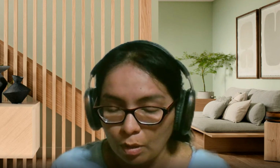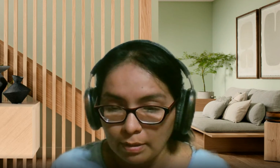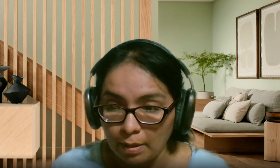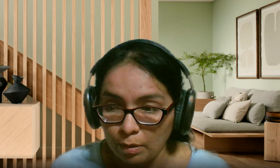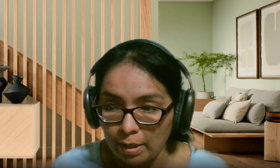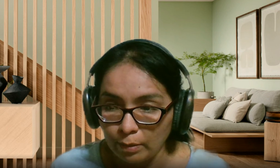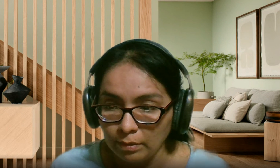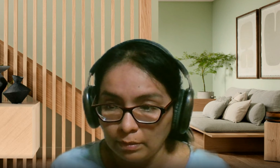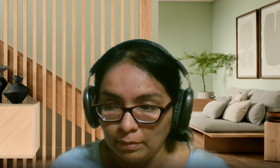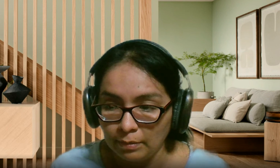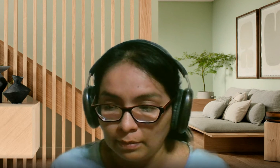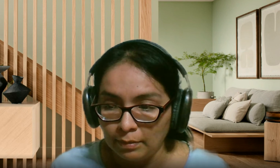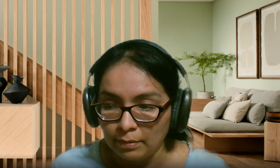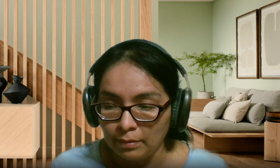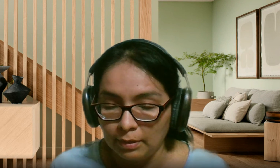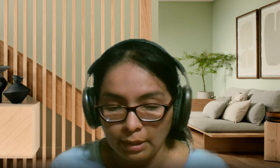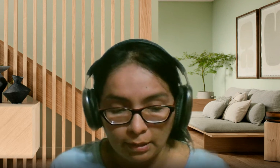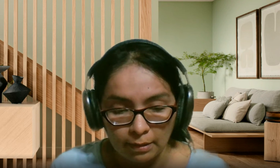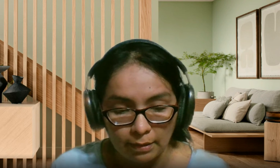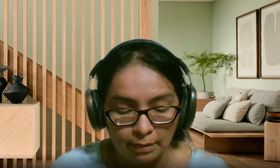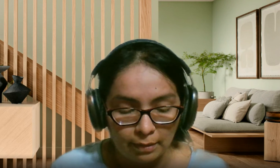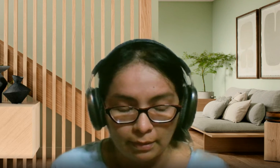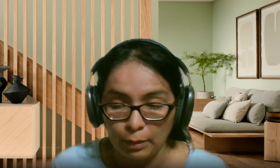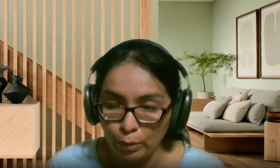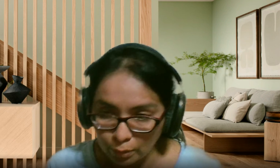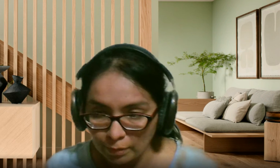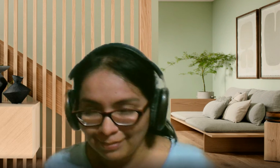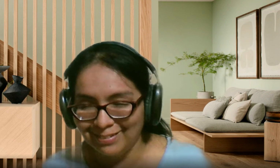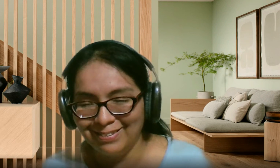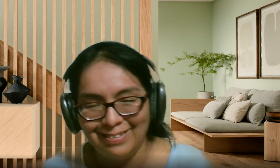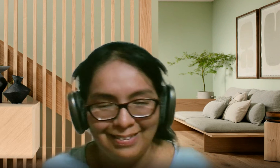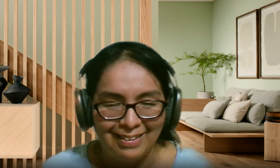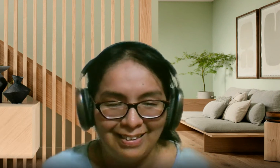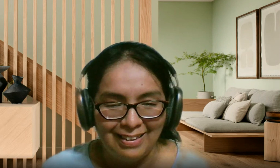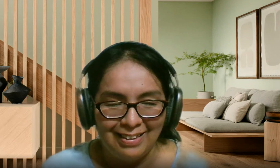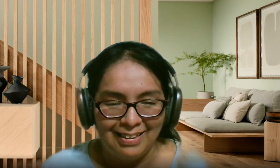¿Nada? ¿Todo ha estado claro? ¿Sí? ¿Seguros?